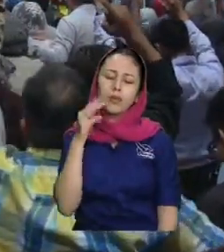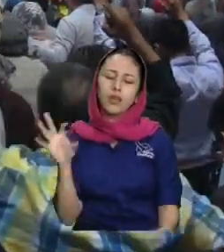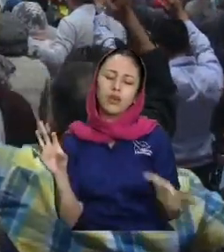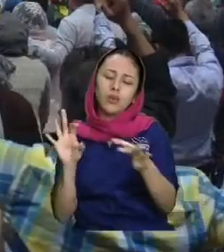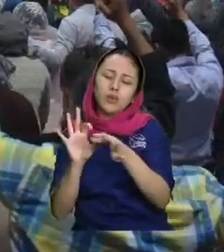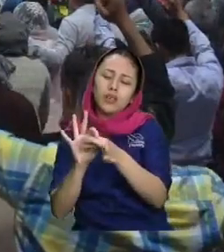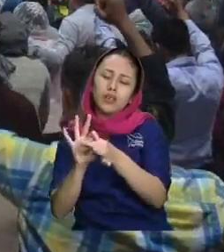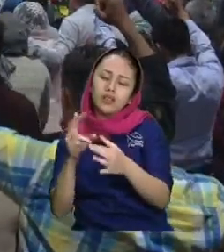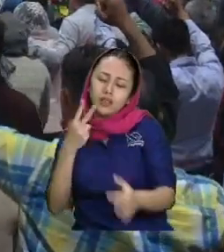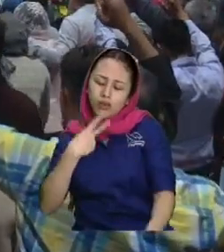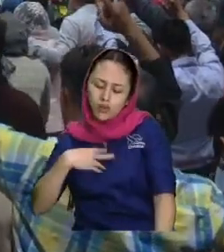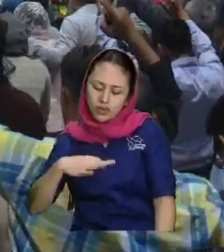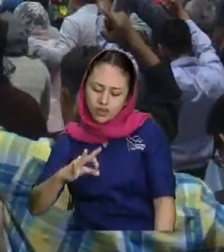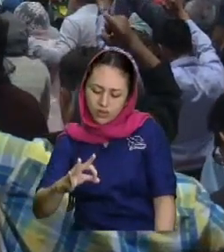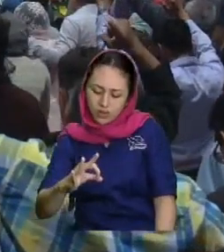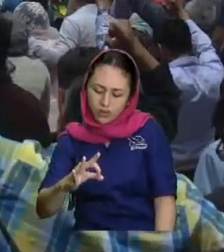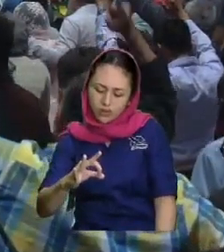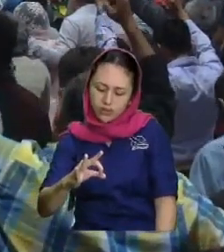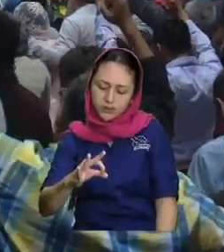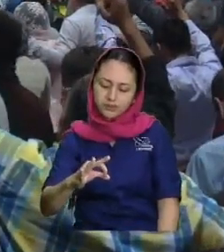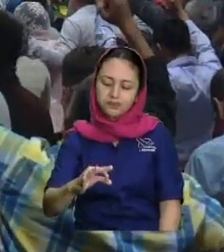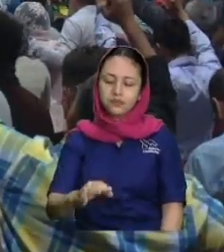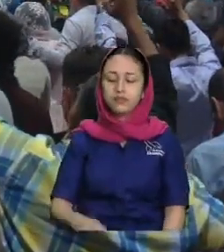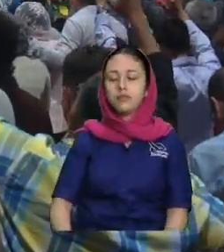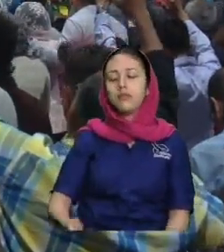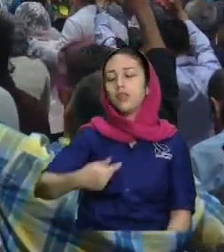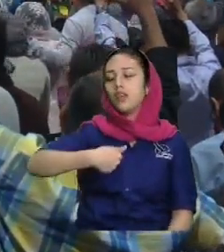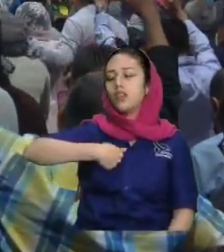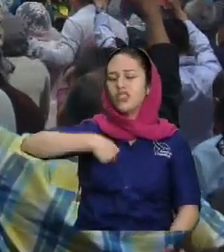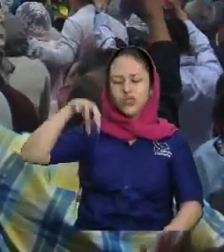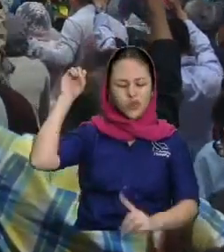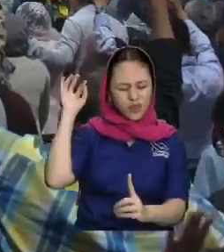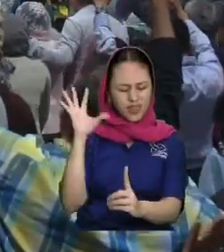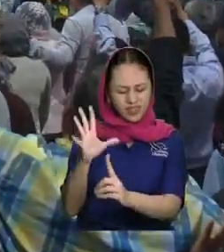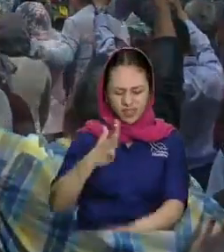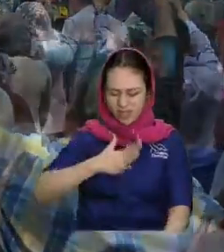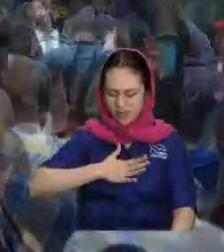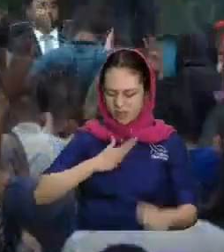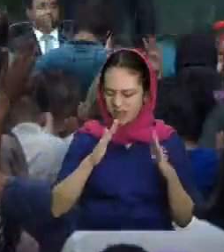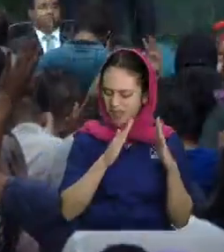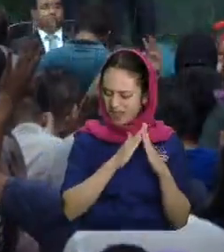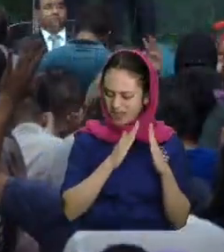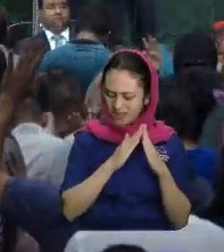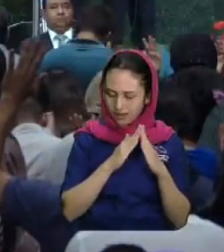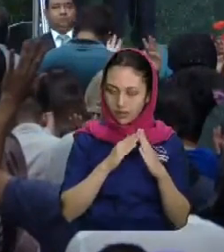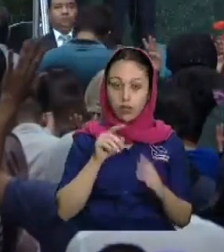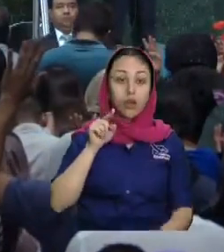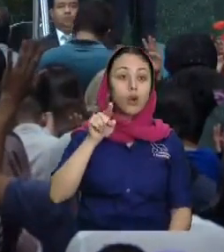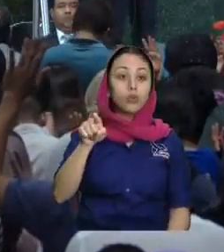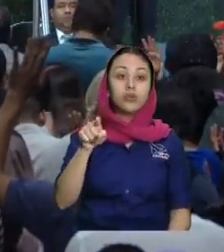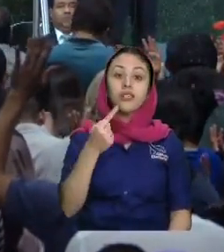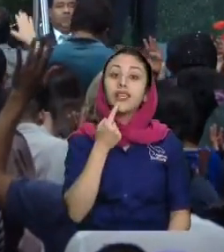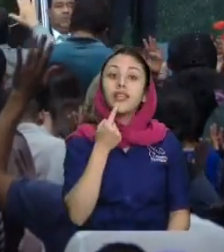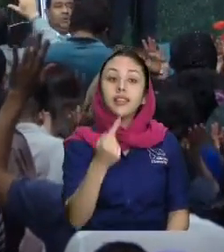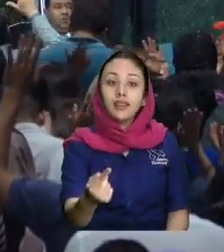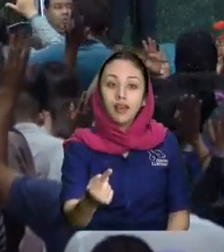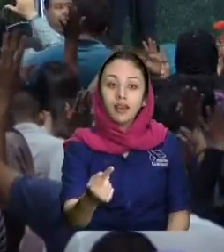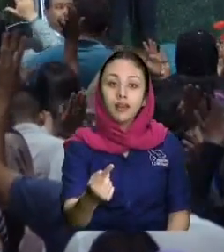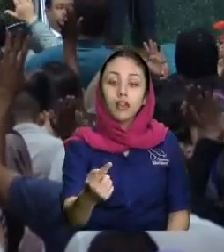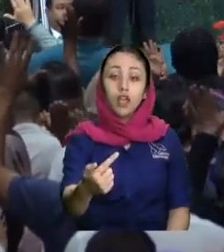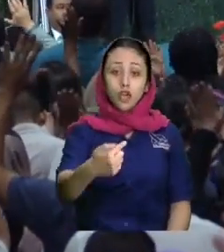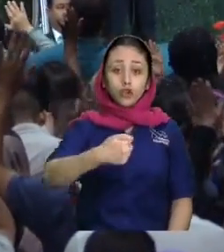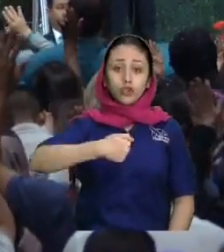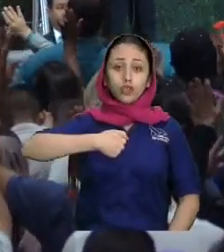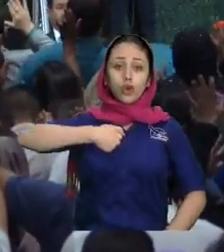el de los hijos hacia los padres. Yo bendigo mi casa. A ver, repita conmigo. Yo bendigo